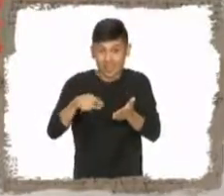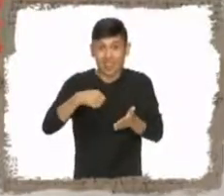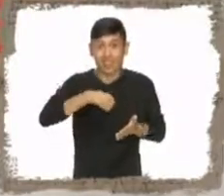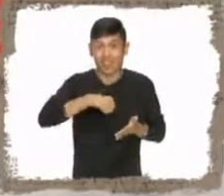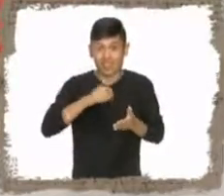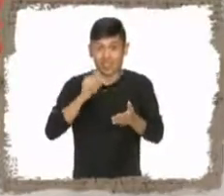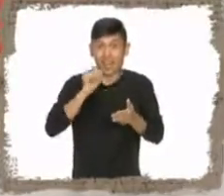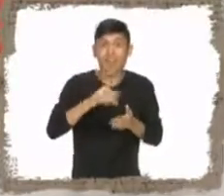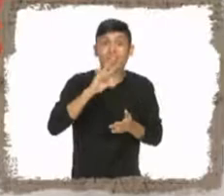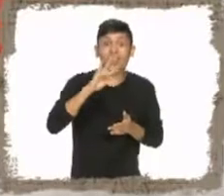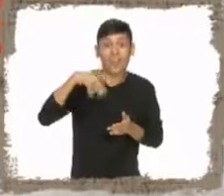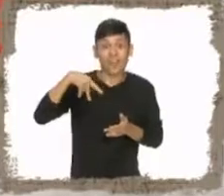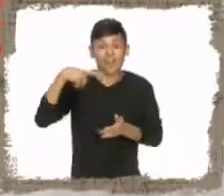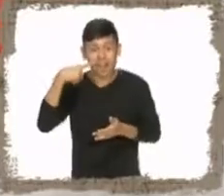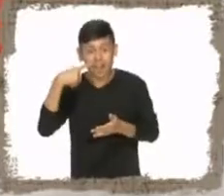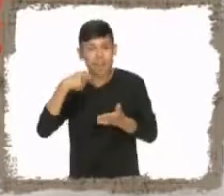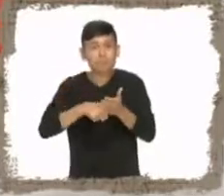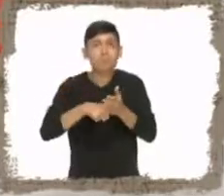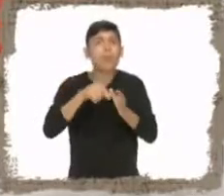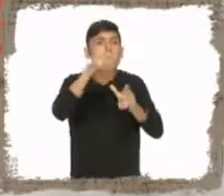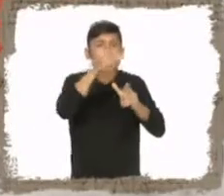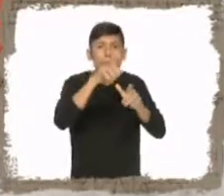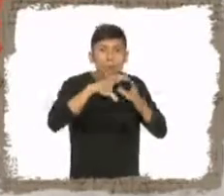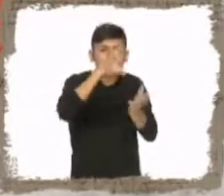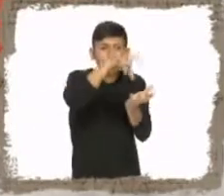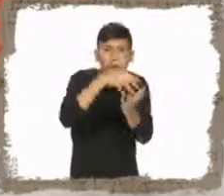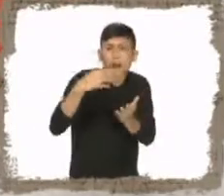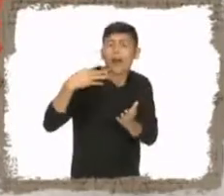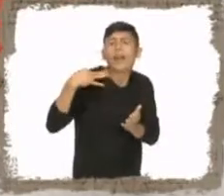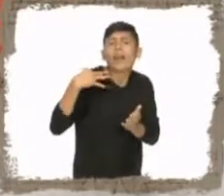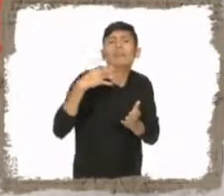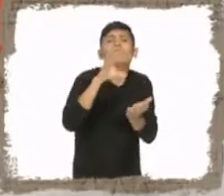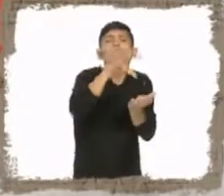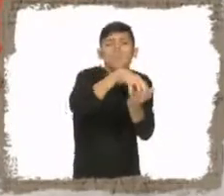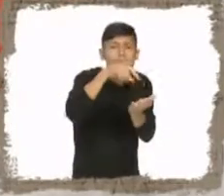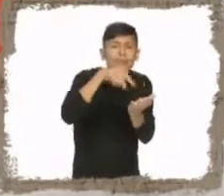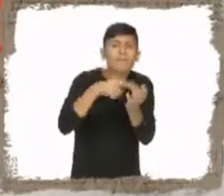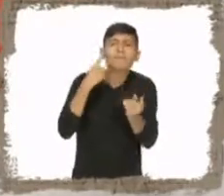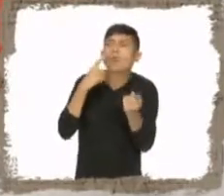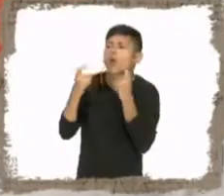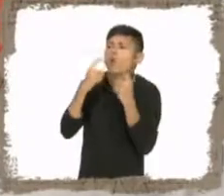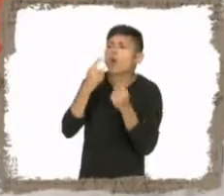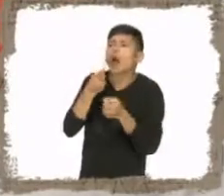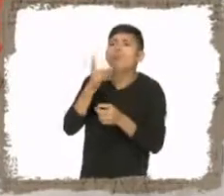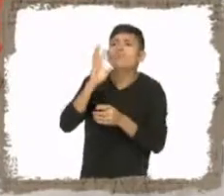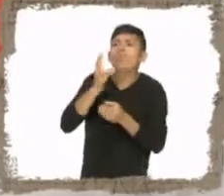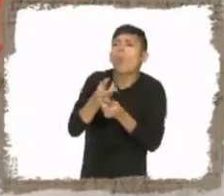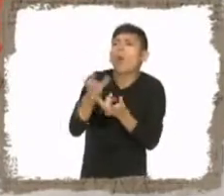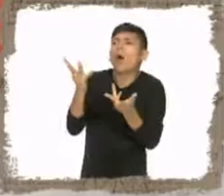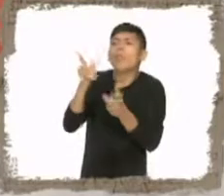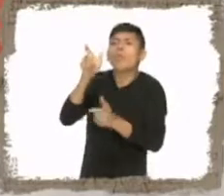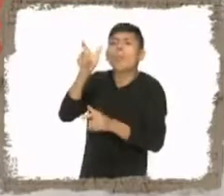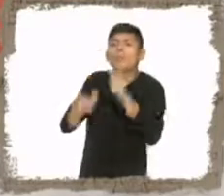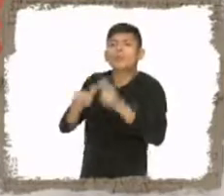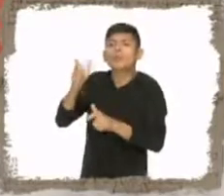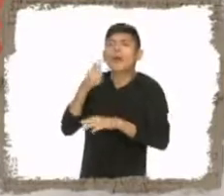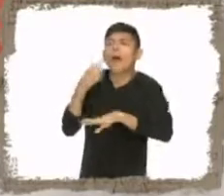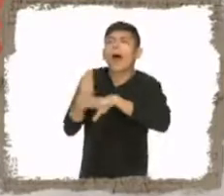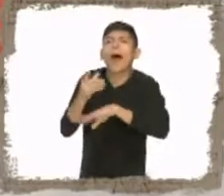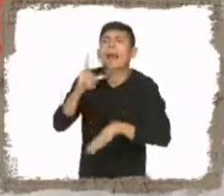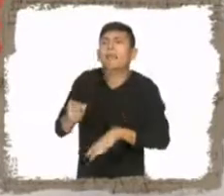de identidad o DNI, el Registro Nacional de las Personas es la oficina que sabe cuántos argentinos